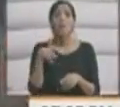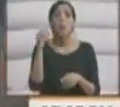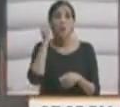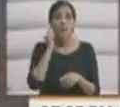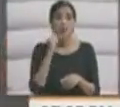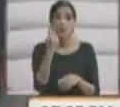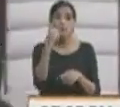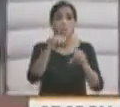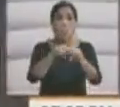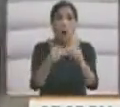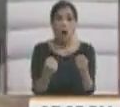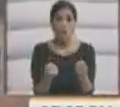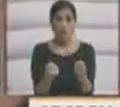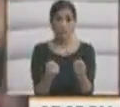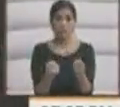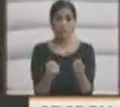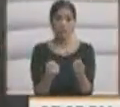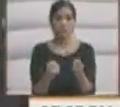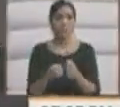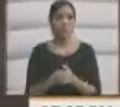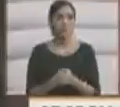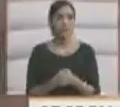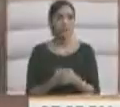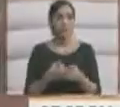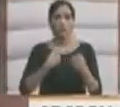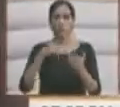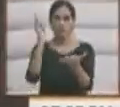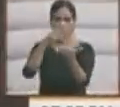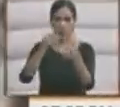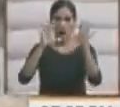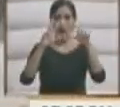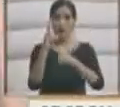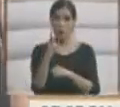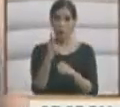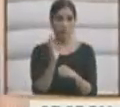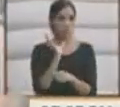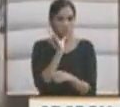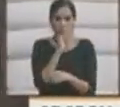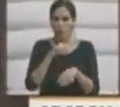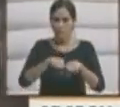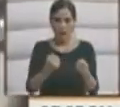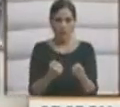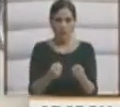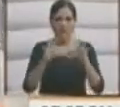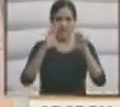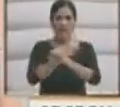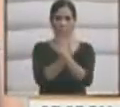Candelaria. Mira, yo vengo a las 11 del día, no hay pan, ¿verdad? O vengo a las 10 de la mañana, no hay pan. ¿Por qué será?